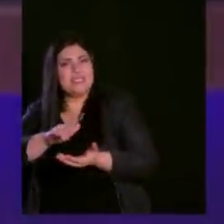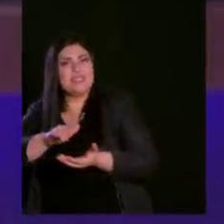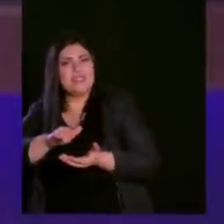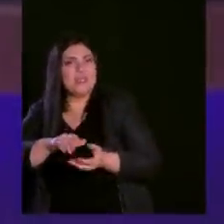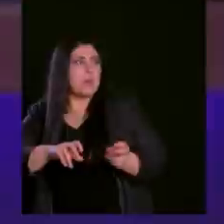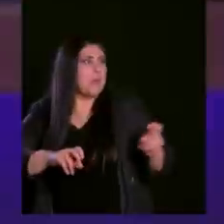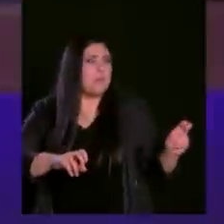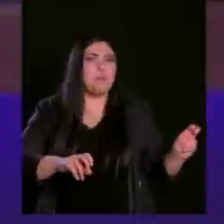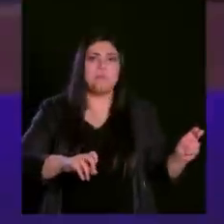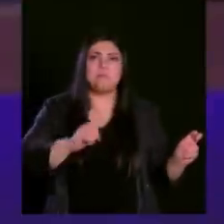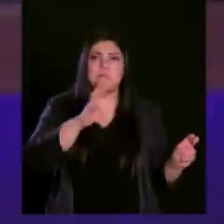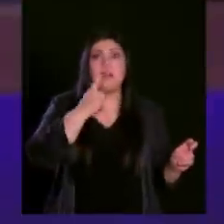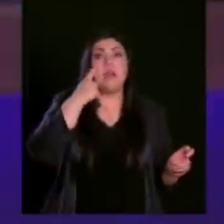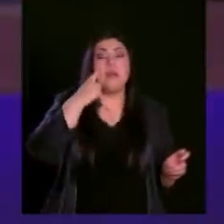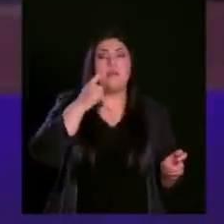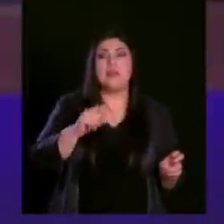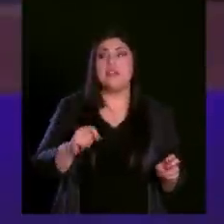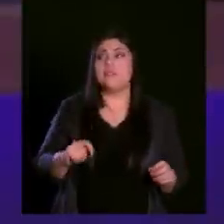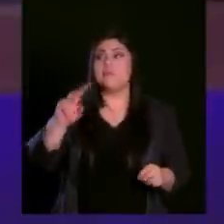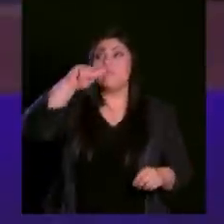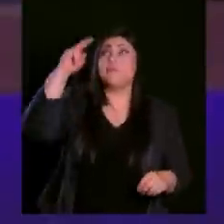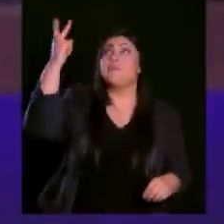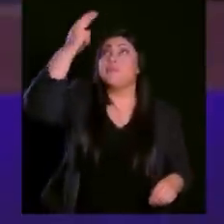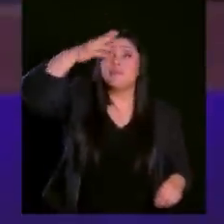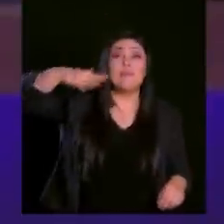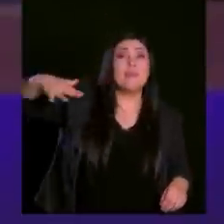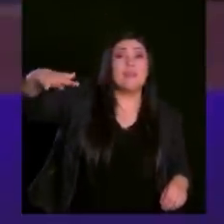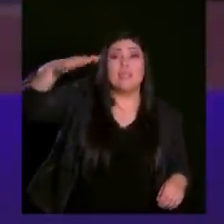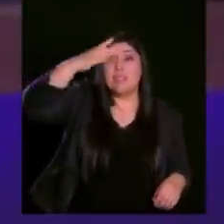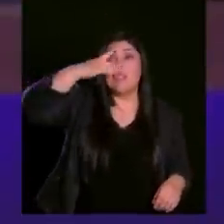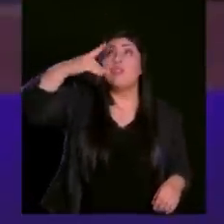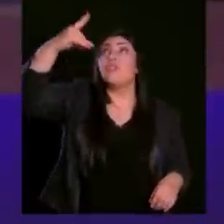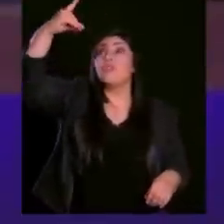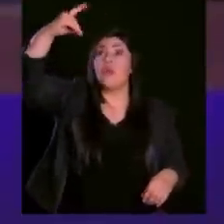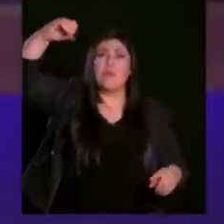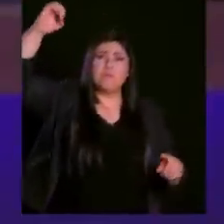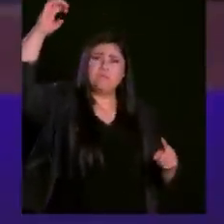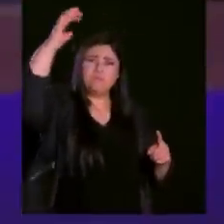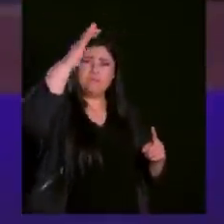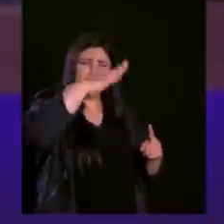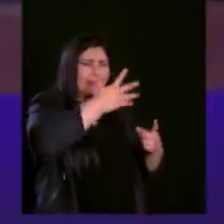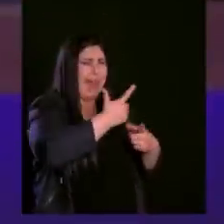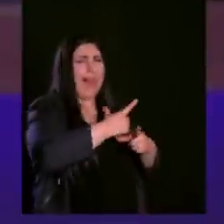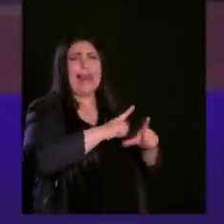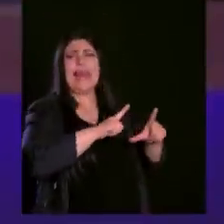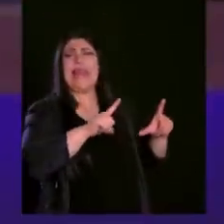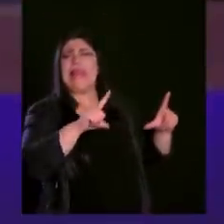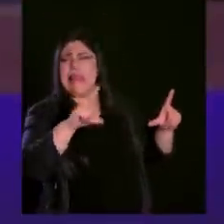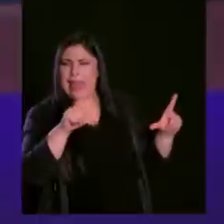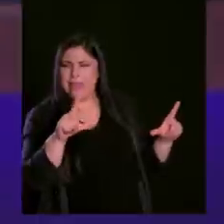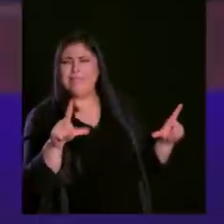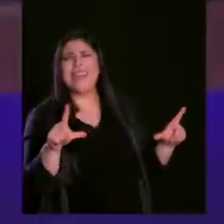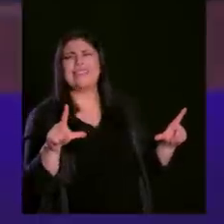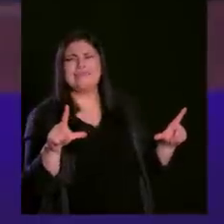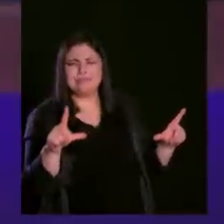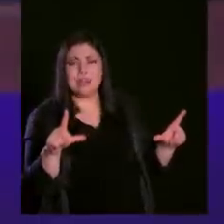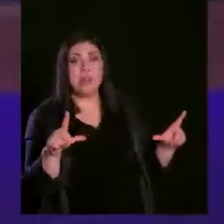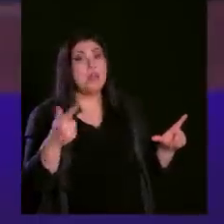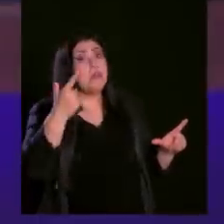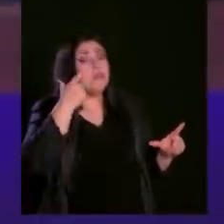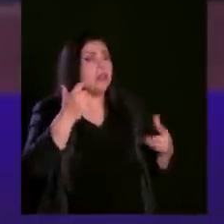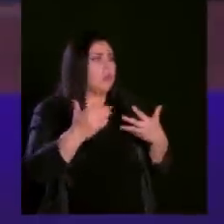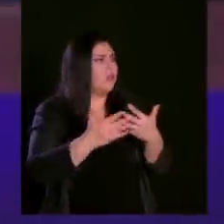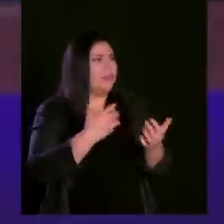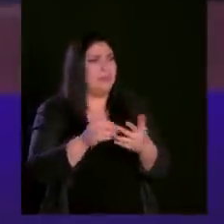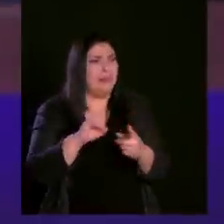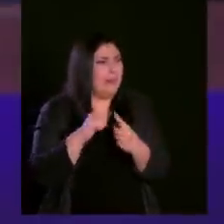reino de Dios hay libertad en el reino de Dios vas a fructificar cualquiera que sea la circunstancia en la que te encuentres y